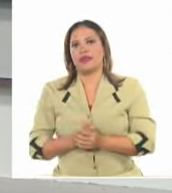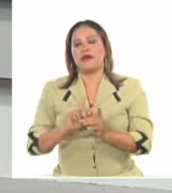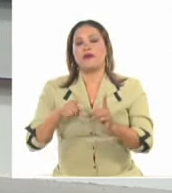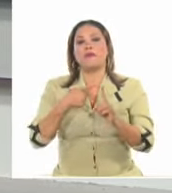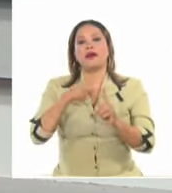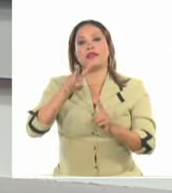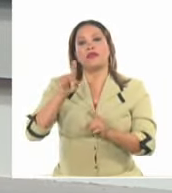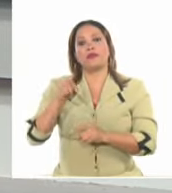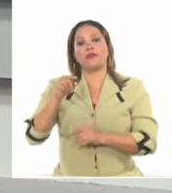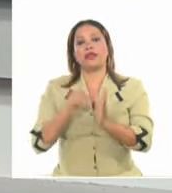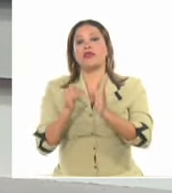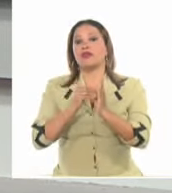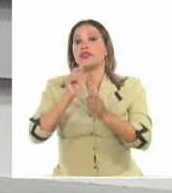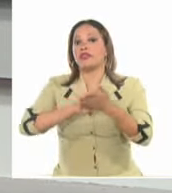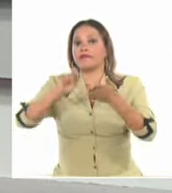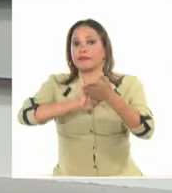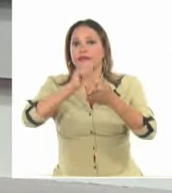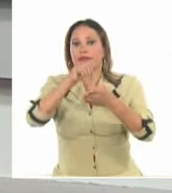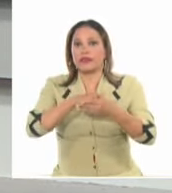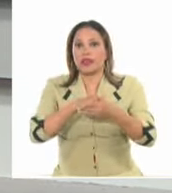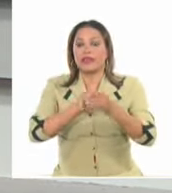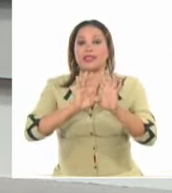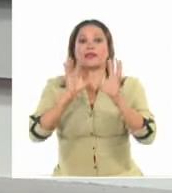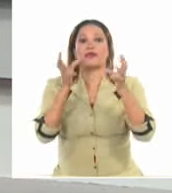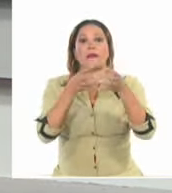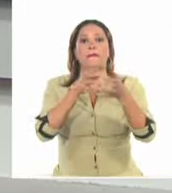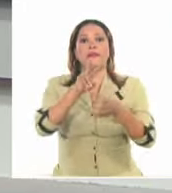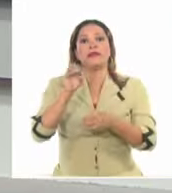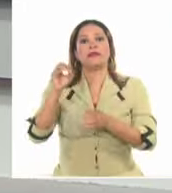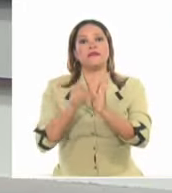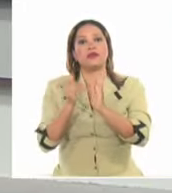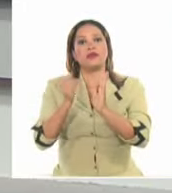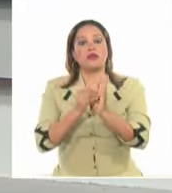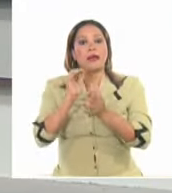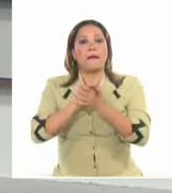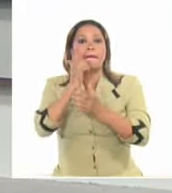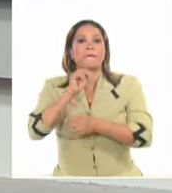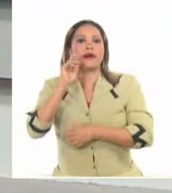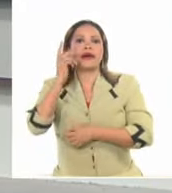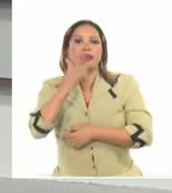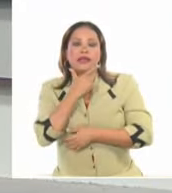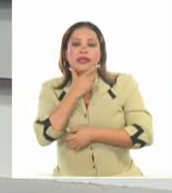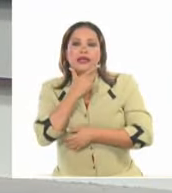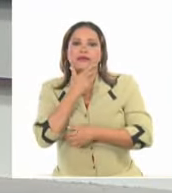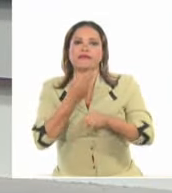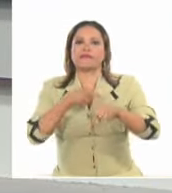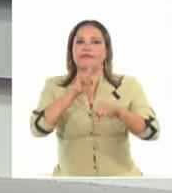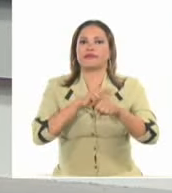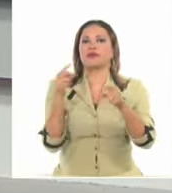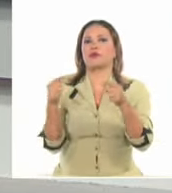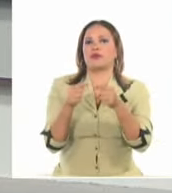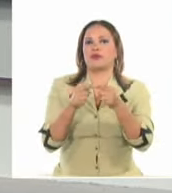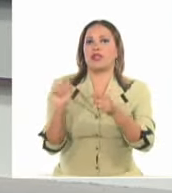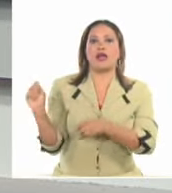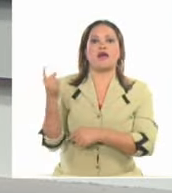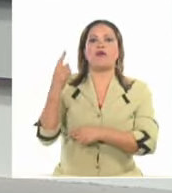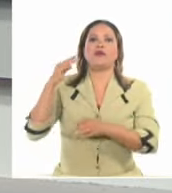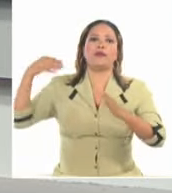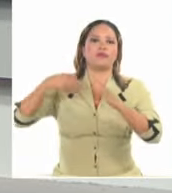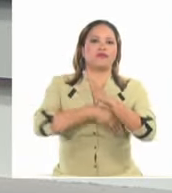de un universo de 20 millones, María Corina representa la oposición, la única y mejor opción para derrotar a